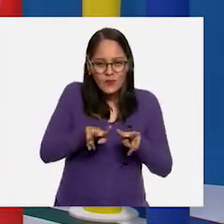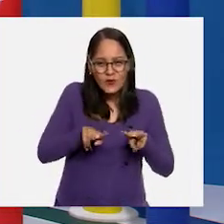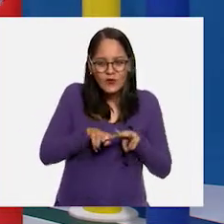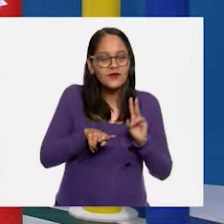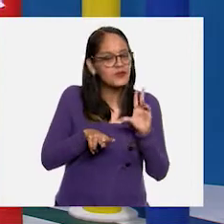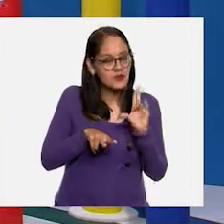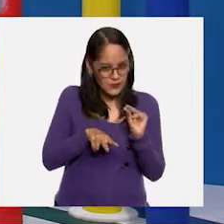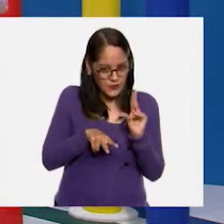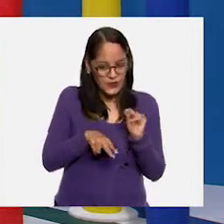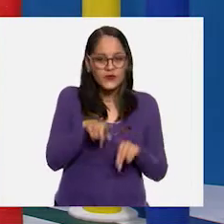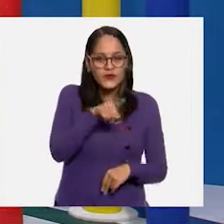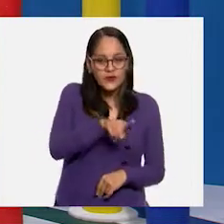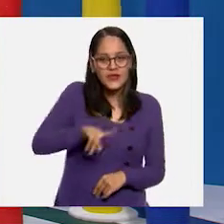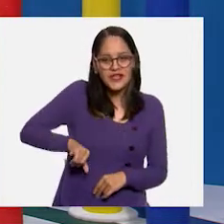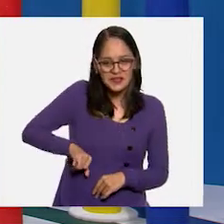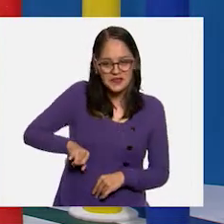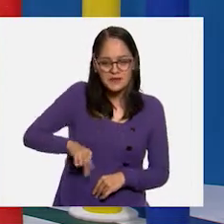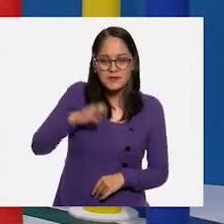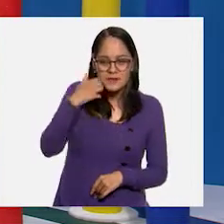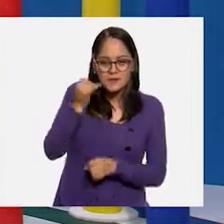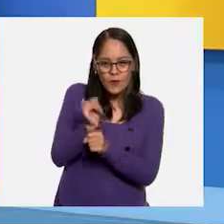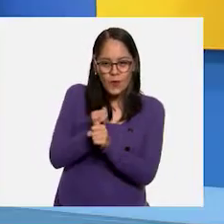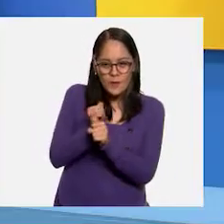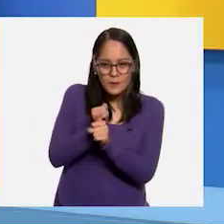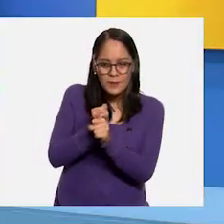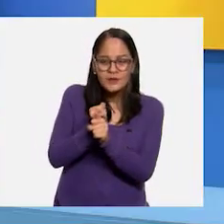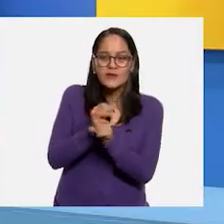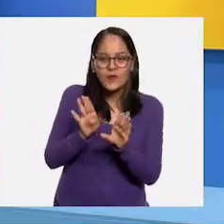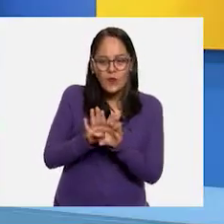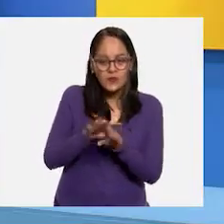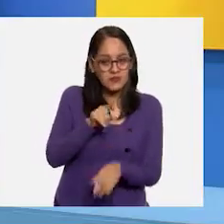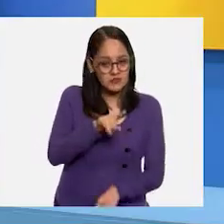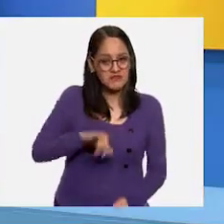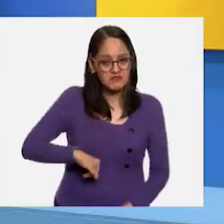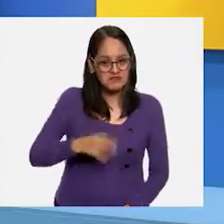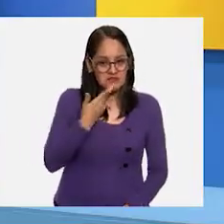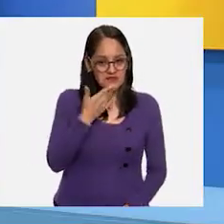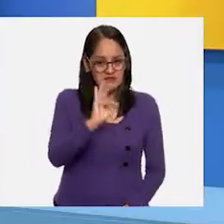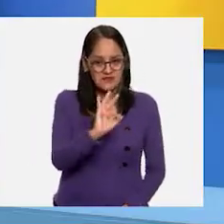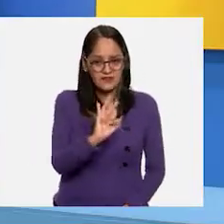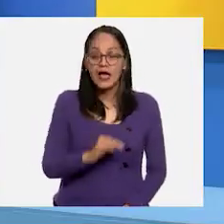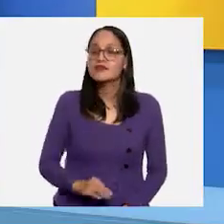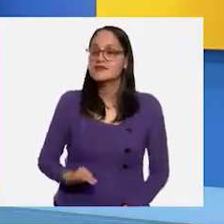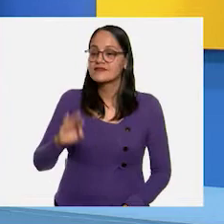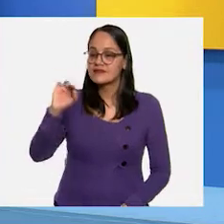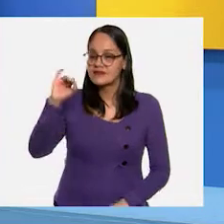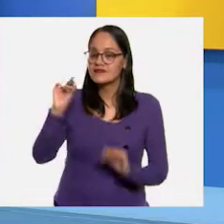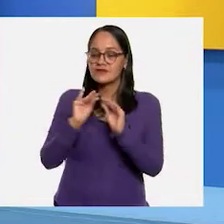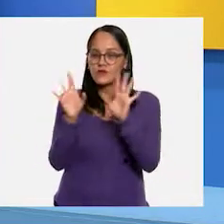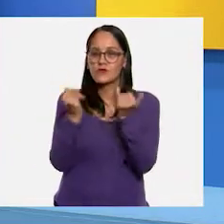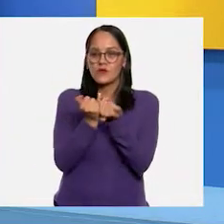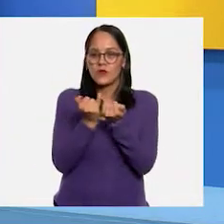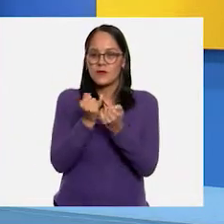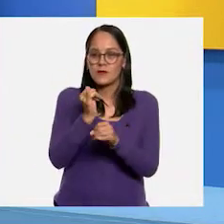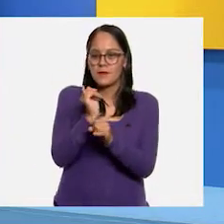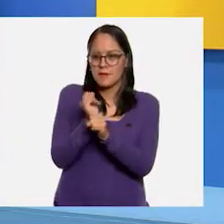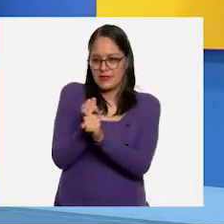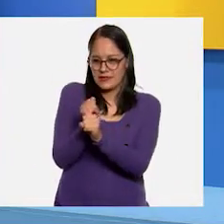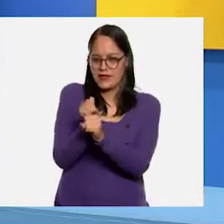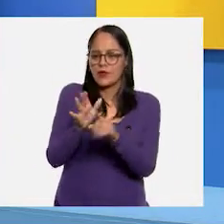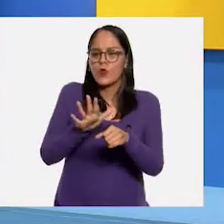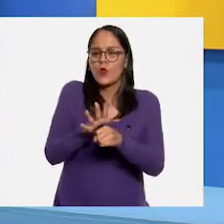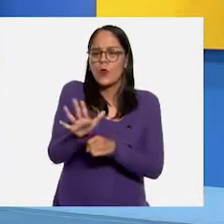interesada para saber y buscar información. Sí. Claro, primero hay que informarnos sobre qué tipo de fenómenos